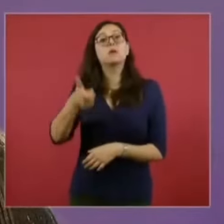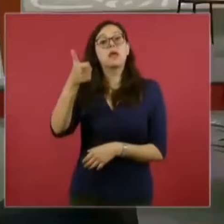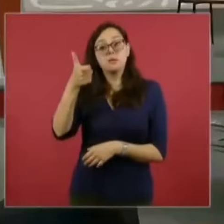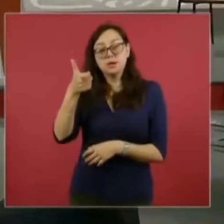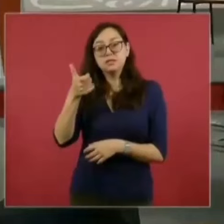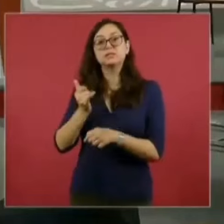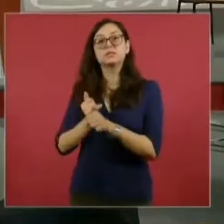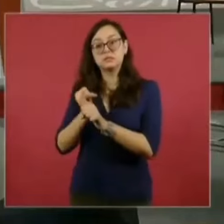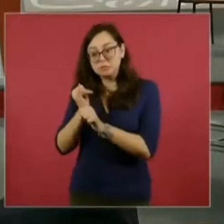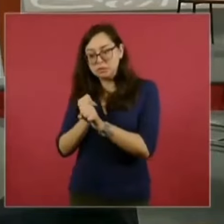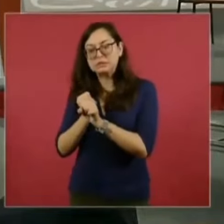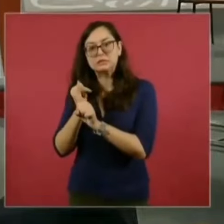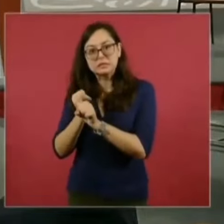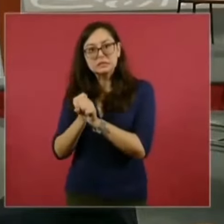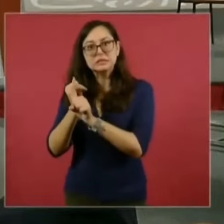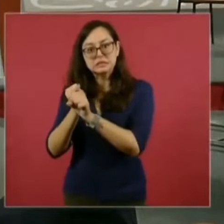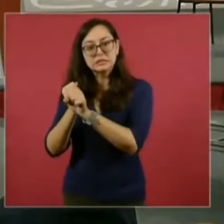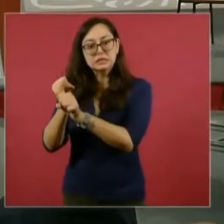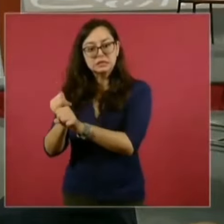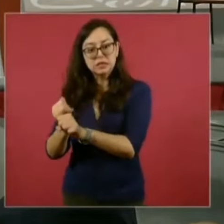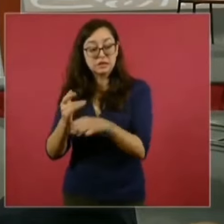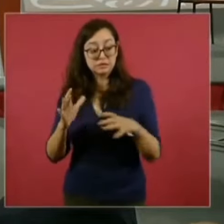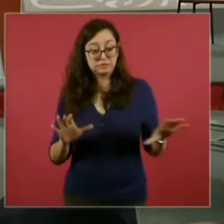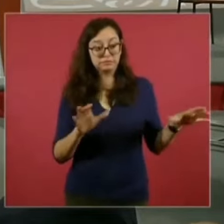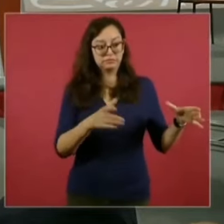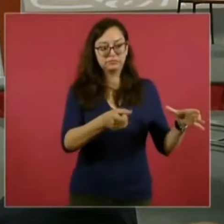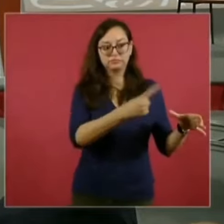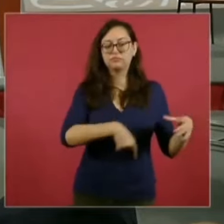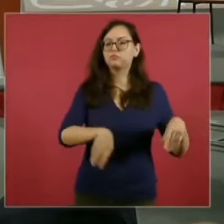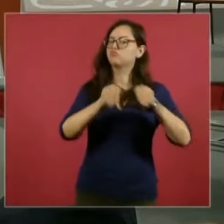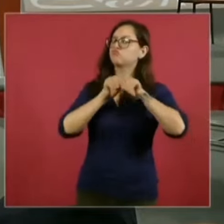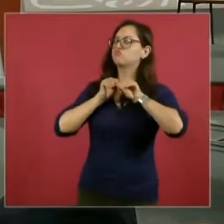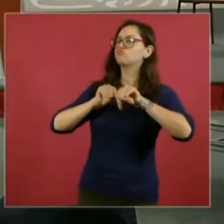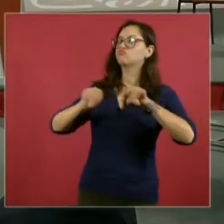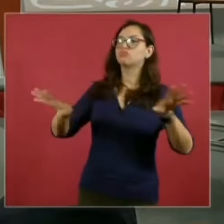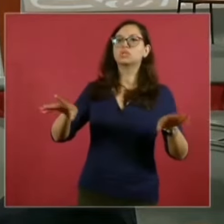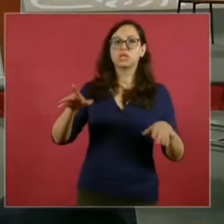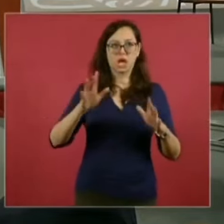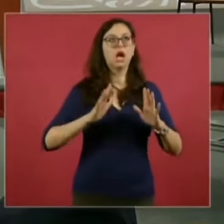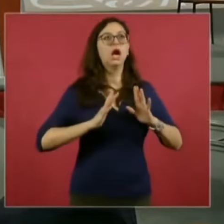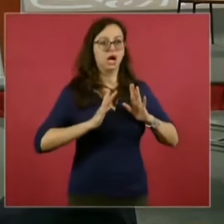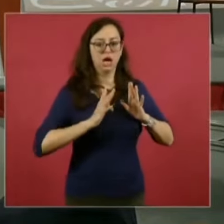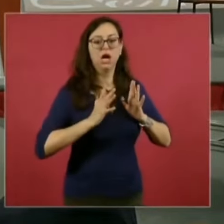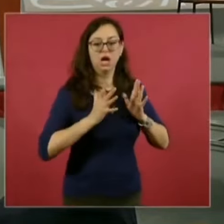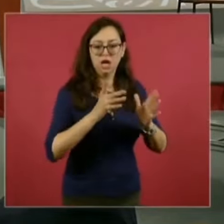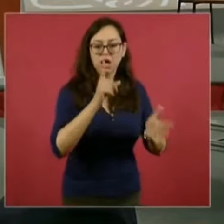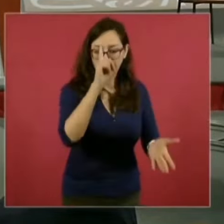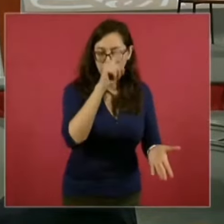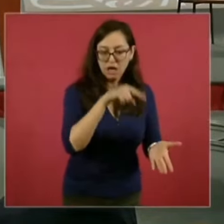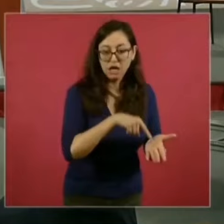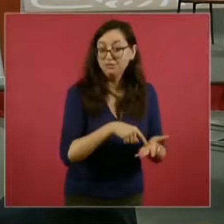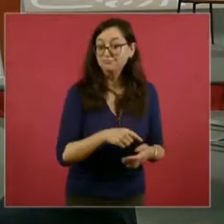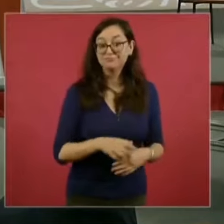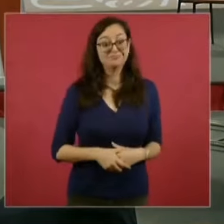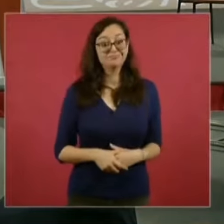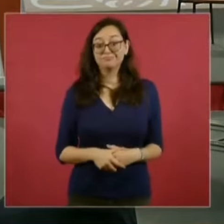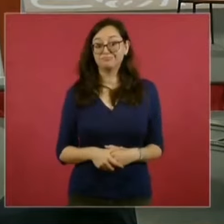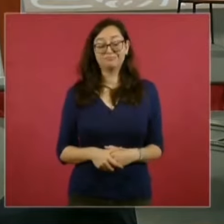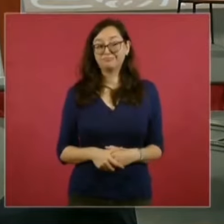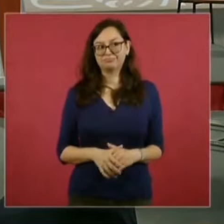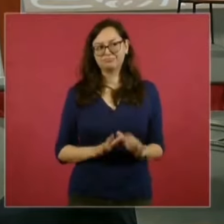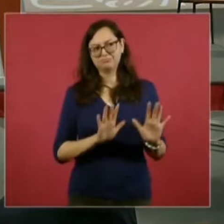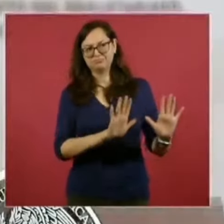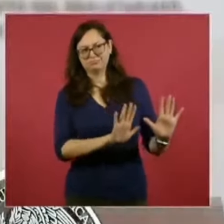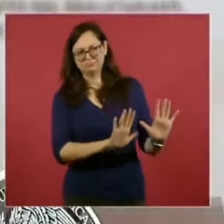vale. Esa ya no es la verdad absoluta. Además, se generó con el ejercicio de las mañaneras un pueblo politizado que tuvo